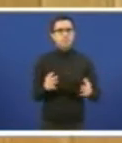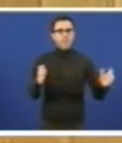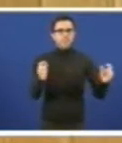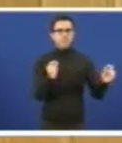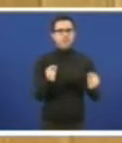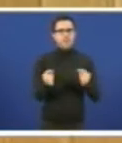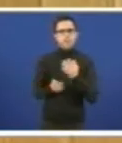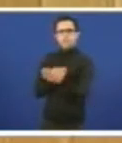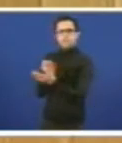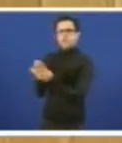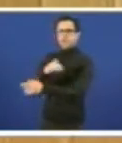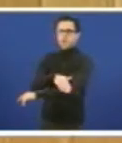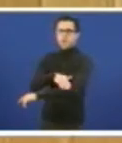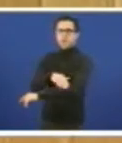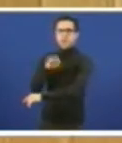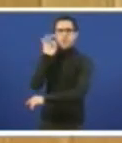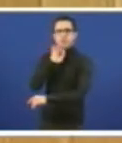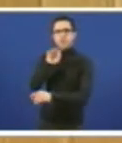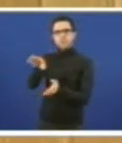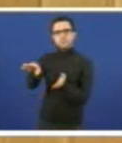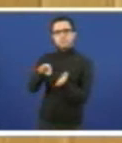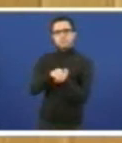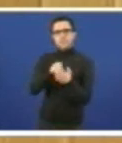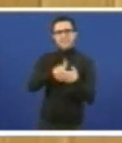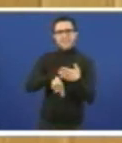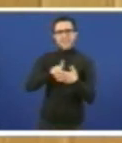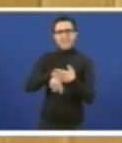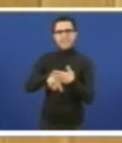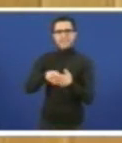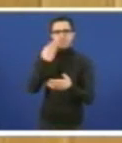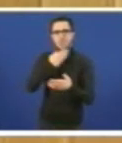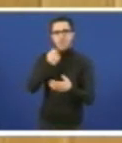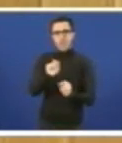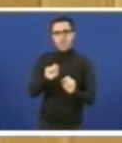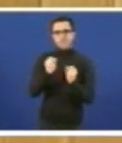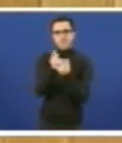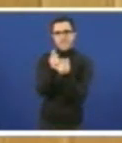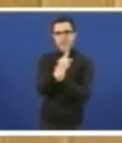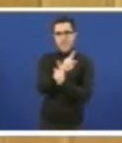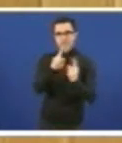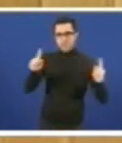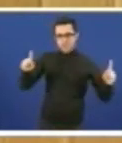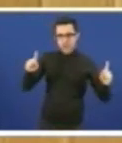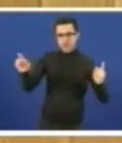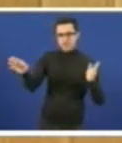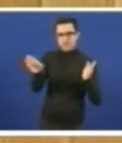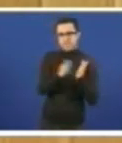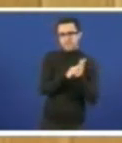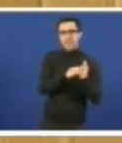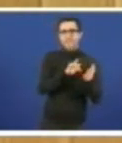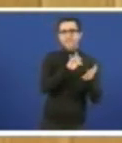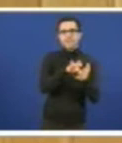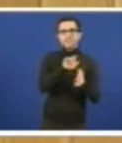insta ao Goberno galego a recoller no calendario escolar oficial anual a data do 24 de